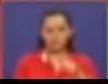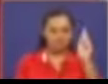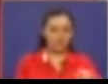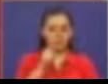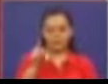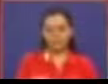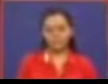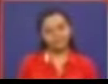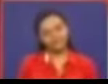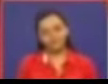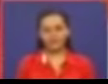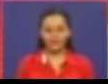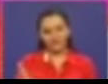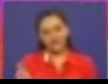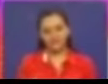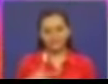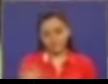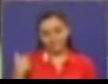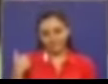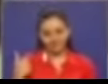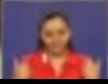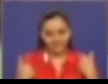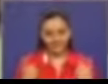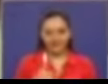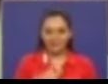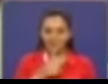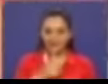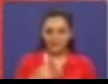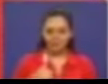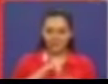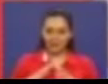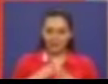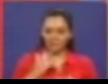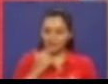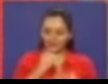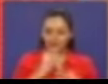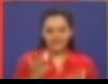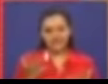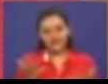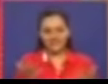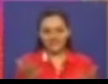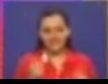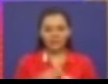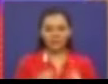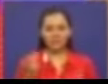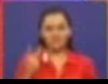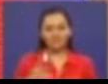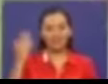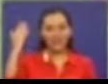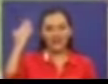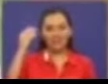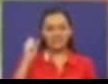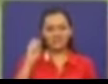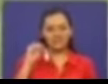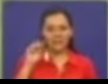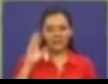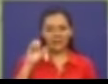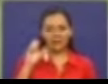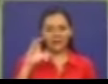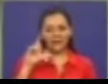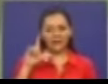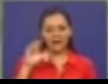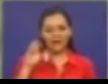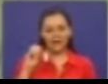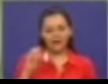para eso estamos, compañeros. Con mucho gusto atendiendo sus inquietudes. Ahí está nuestro alcalde de Santa Clara, pero como Almacia, enfóquenlo